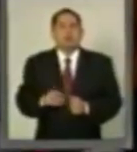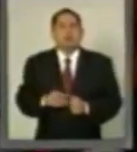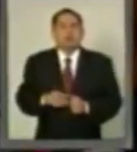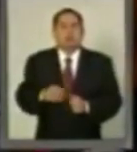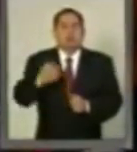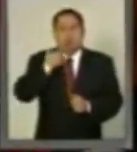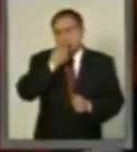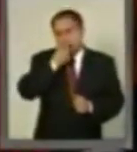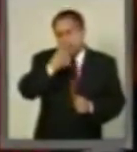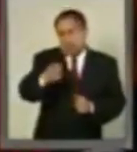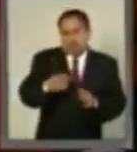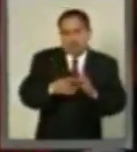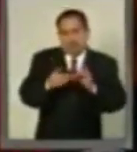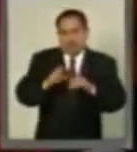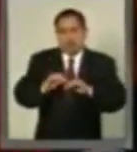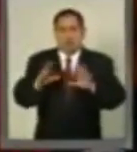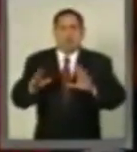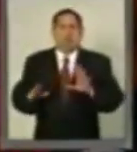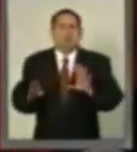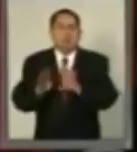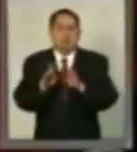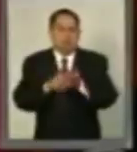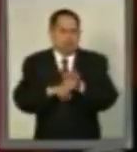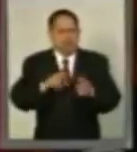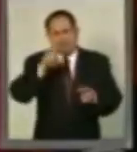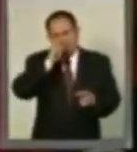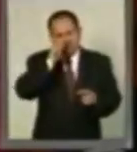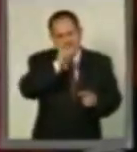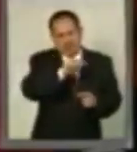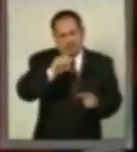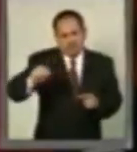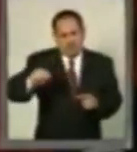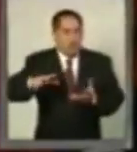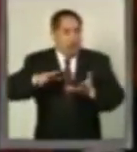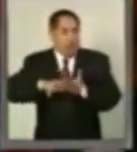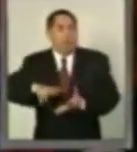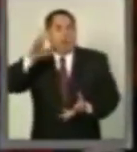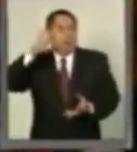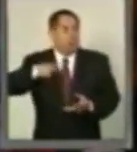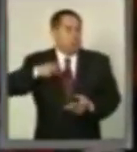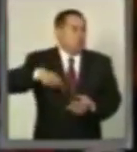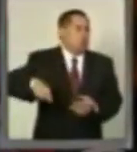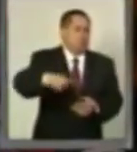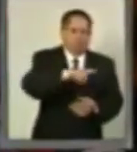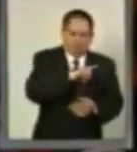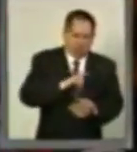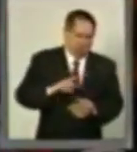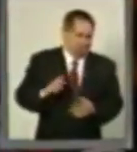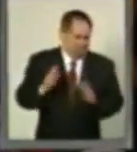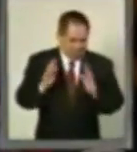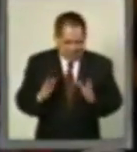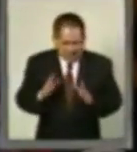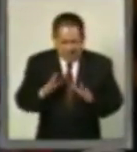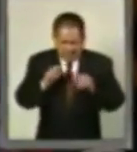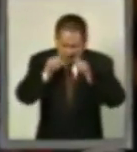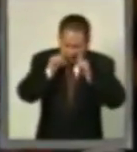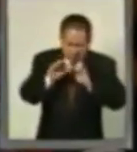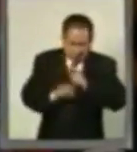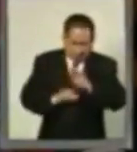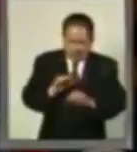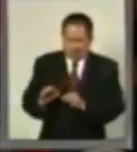yo quiero decirle que los más, seguramente hay fallas, las más de las personas están siendo